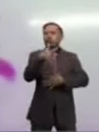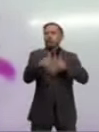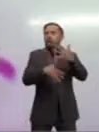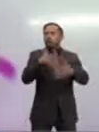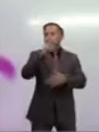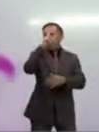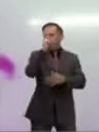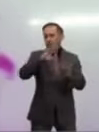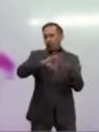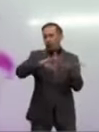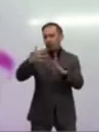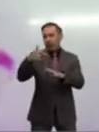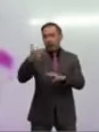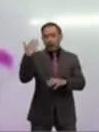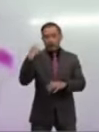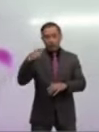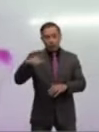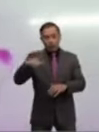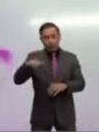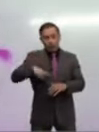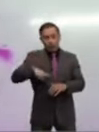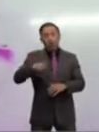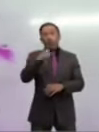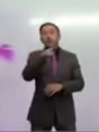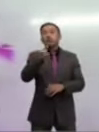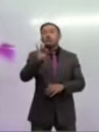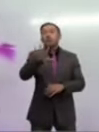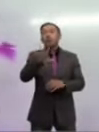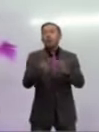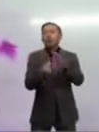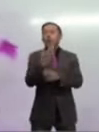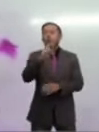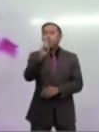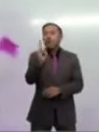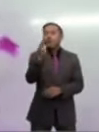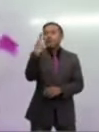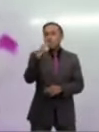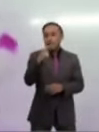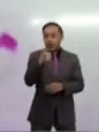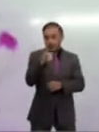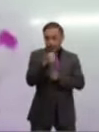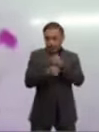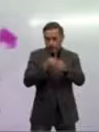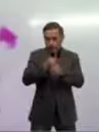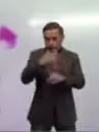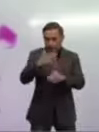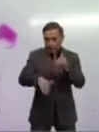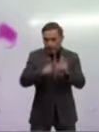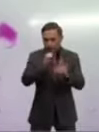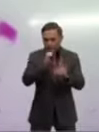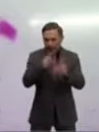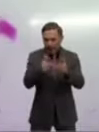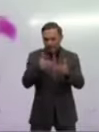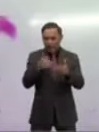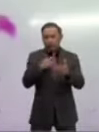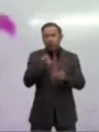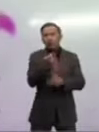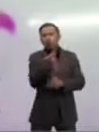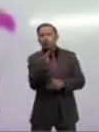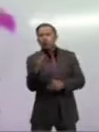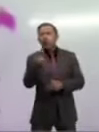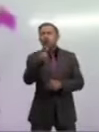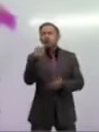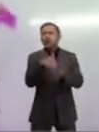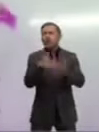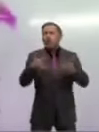universidades, 145 nuevas universidades antes de terminar el sexenio para beneficiar a más de 200,000 jóvenes. Esas